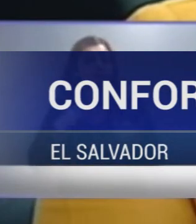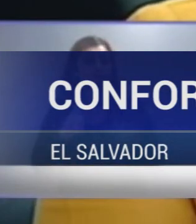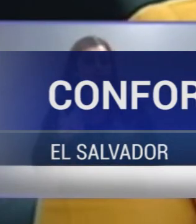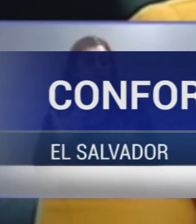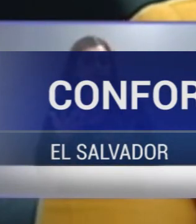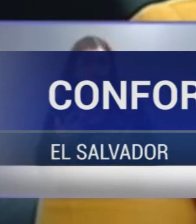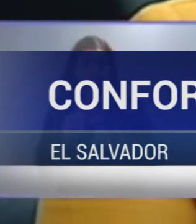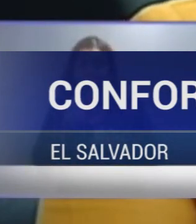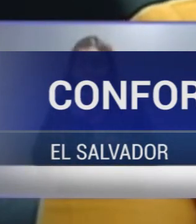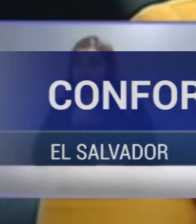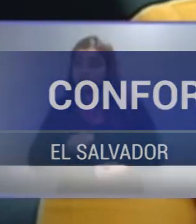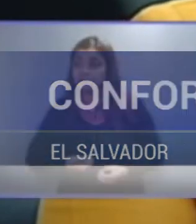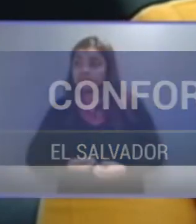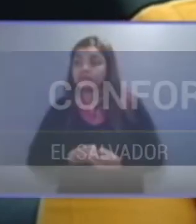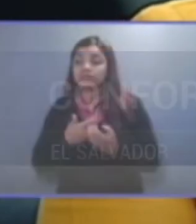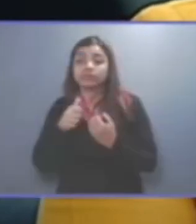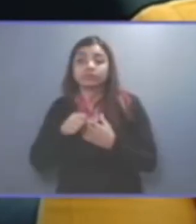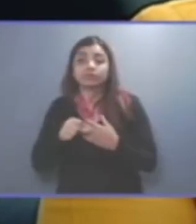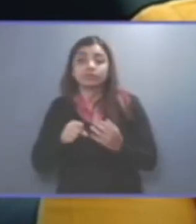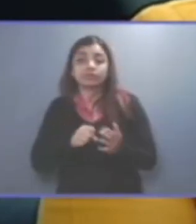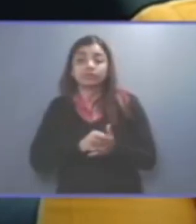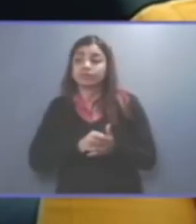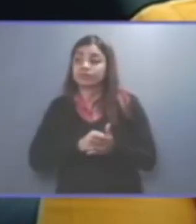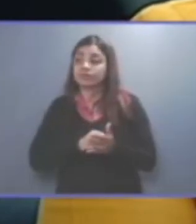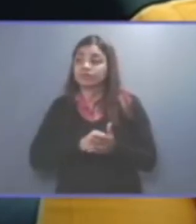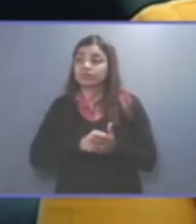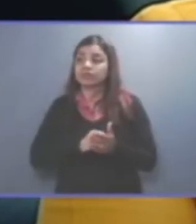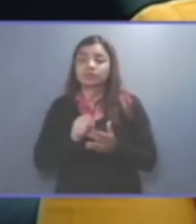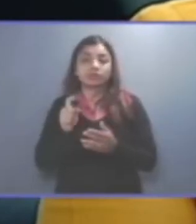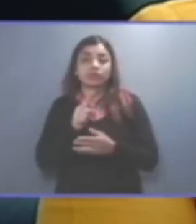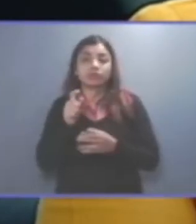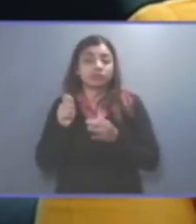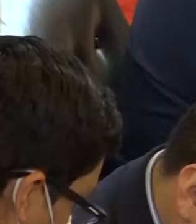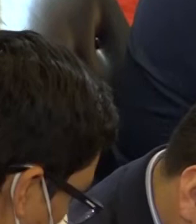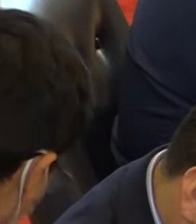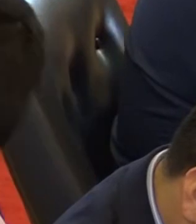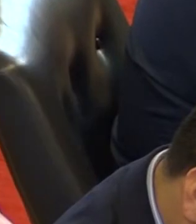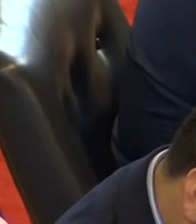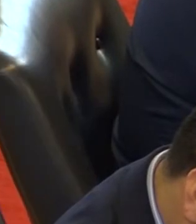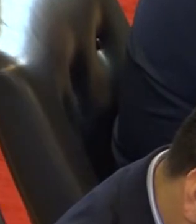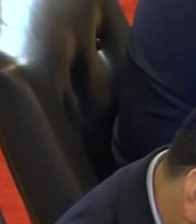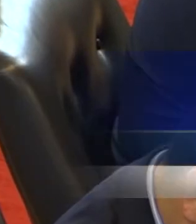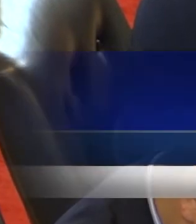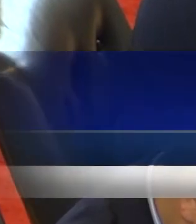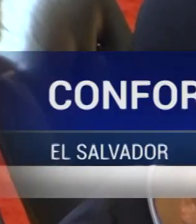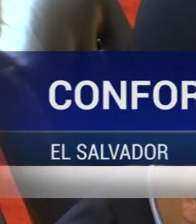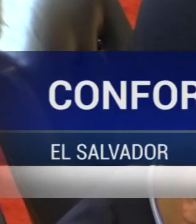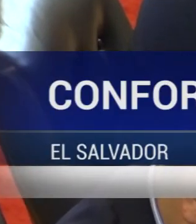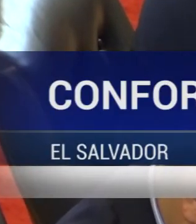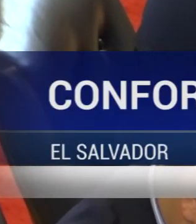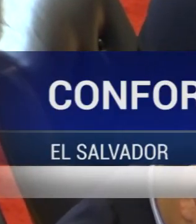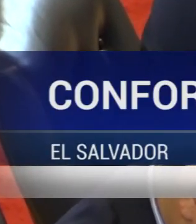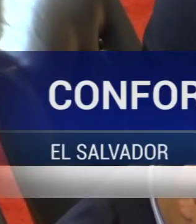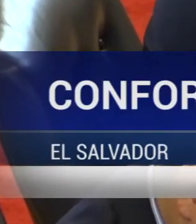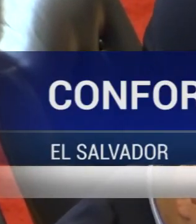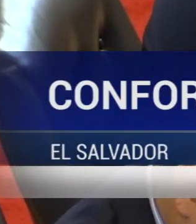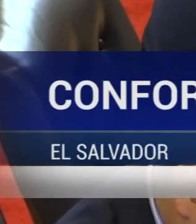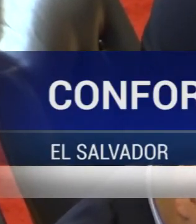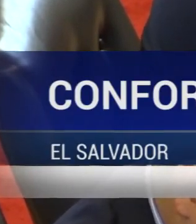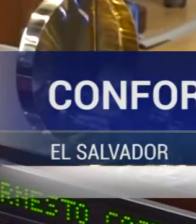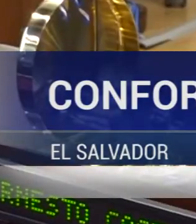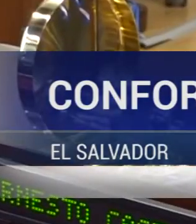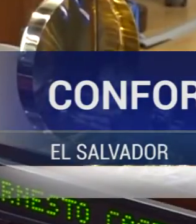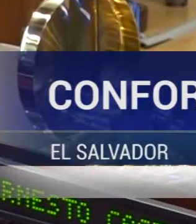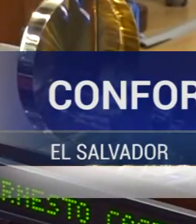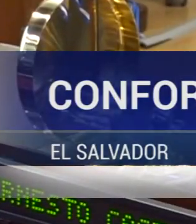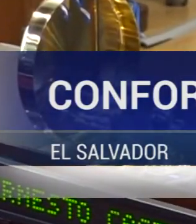que sostengo que esta Asamblea Legislativa no es un tribunal. El Partido de Nuevas Ideas, por su parte, defendió que el proceso se da